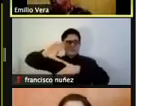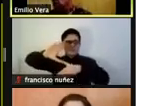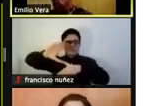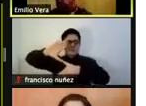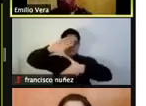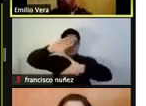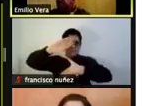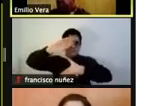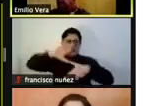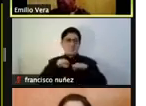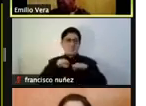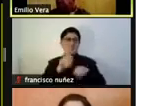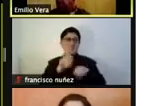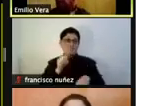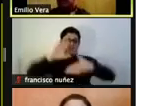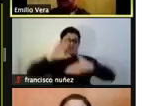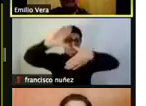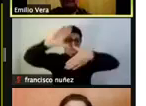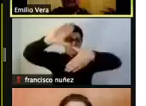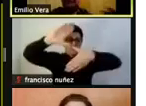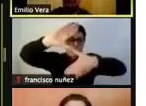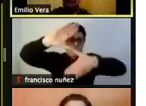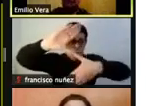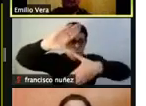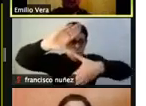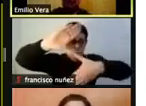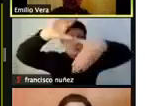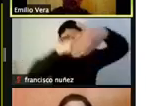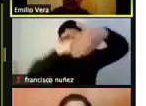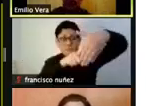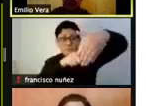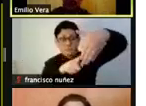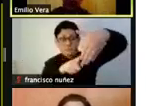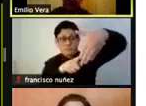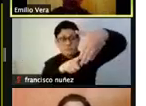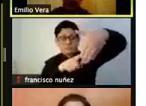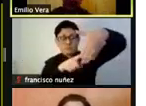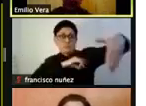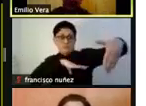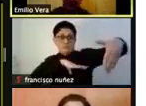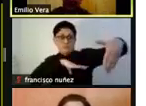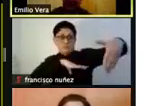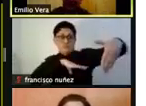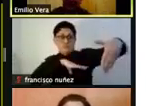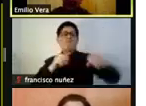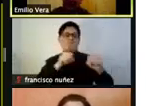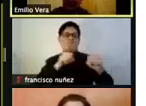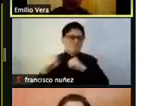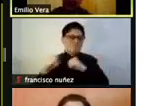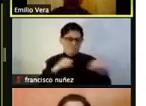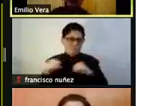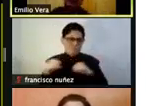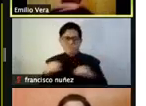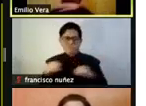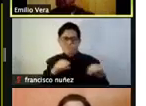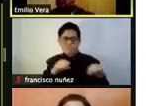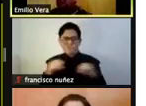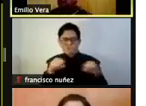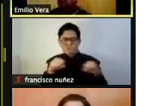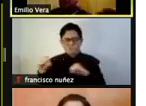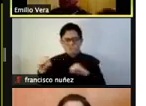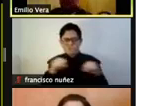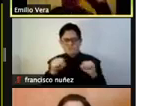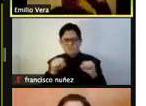gran sismicidad en Chile parte de un poquito aquí hacia adentro, ¿no es cierto? Y hacia abajo en la